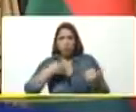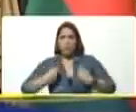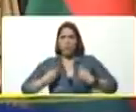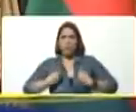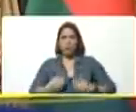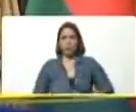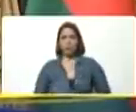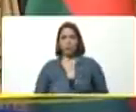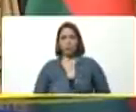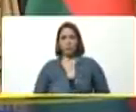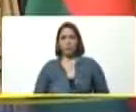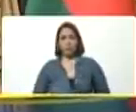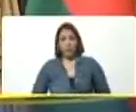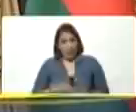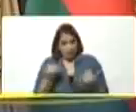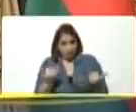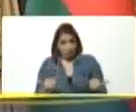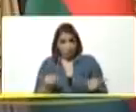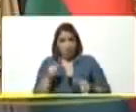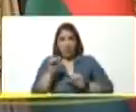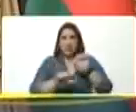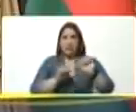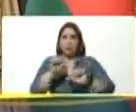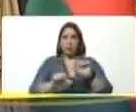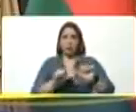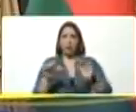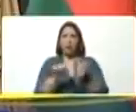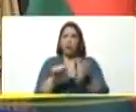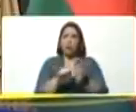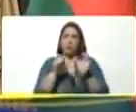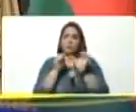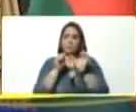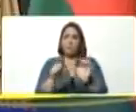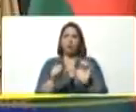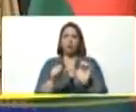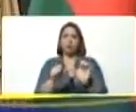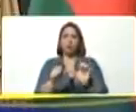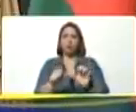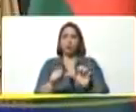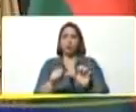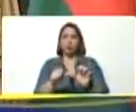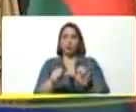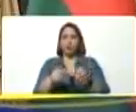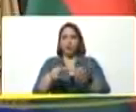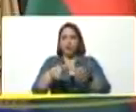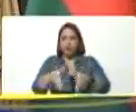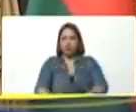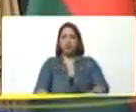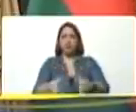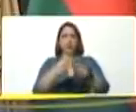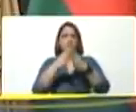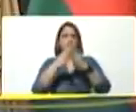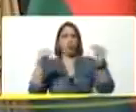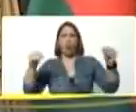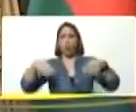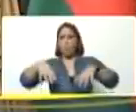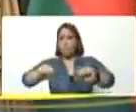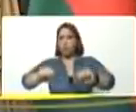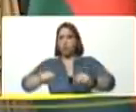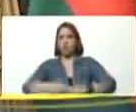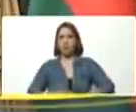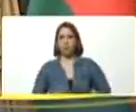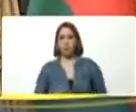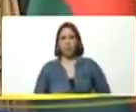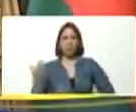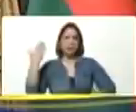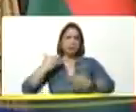Y este es el siglo donde quedarán enterrados todos los imperios,